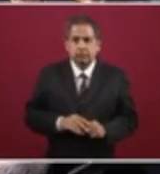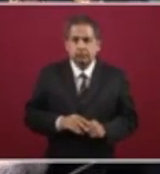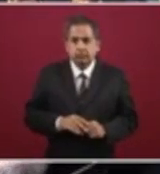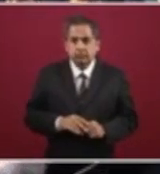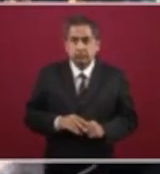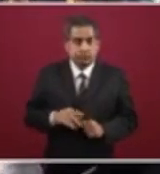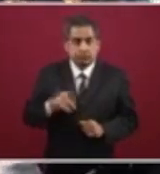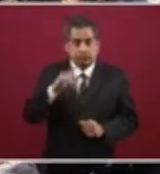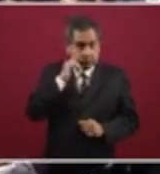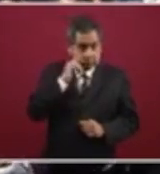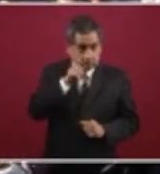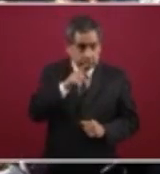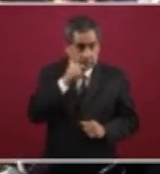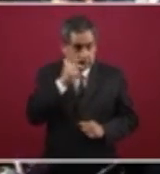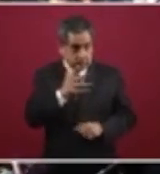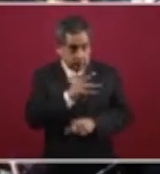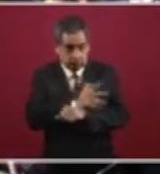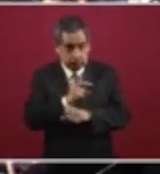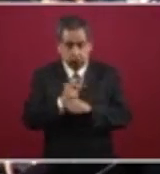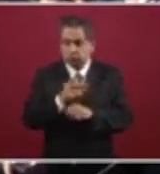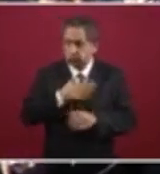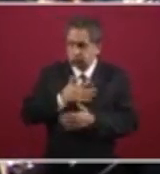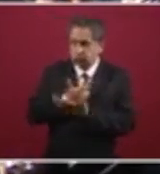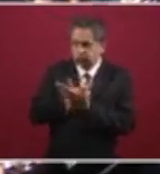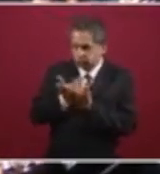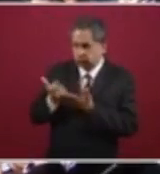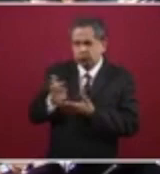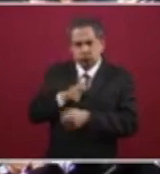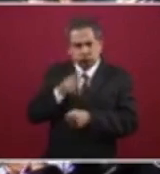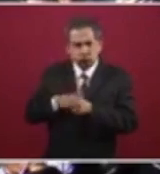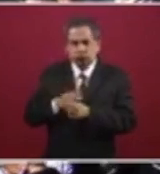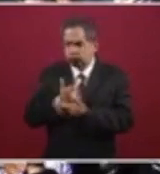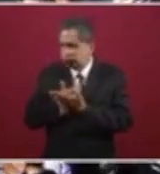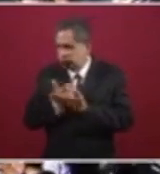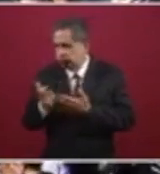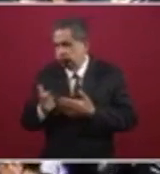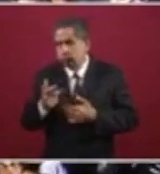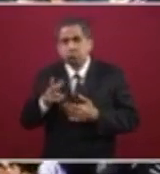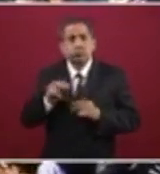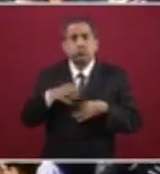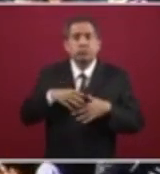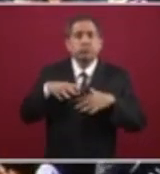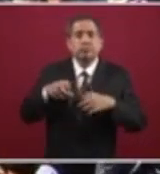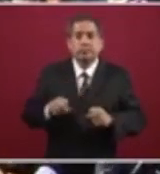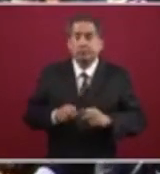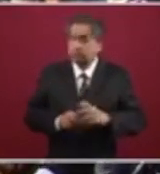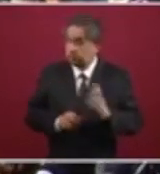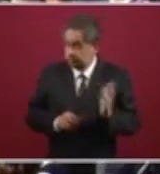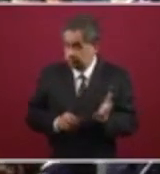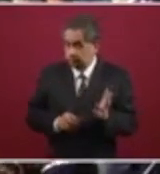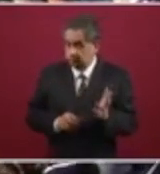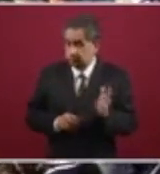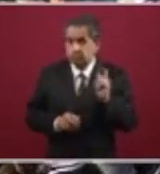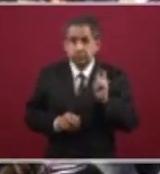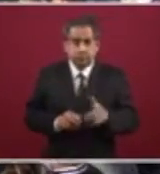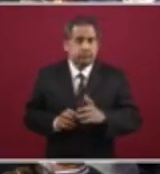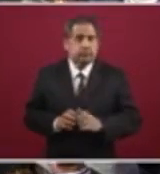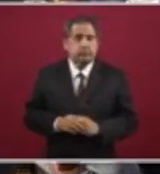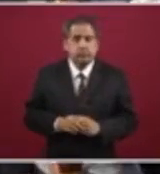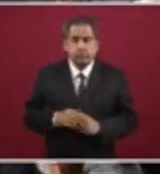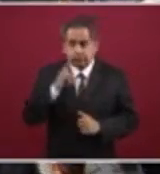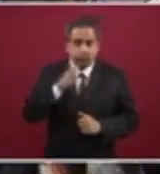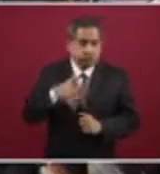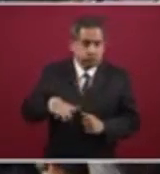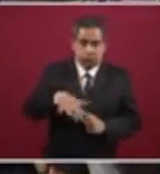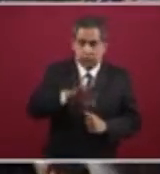quiera vivir con su sueldo o no le alcance, que le